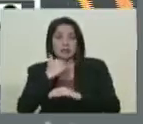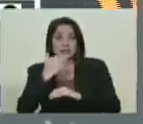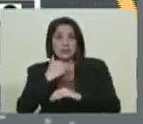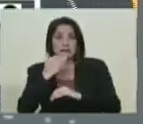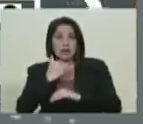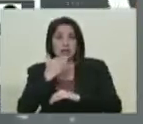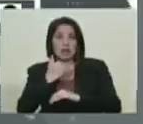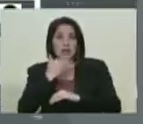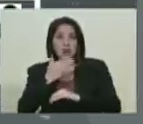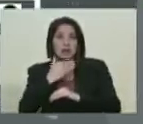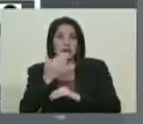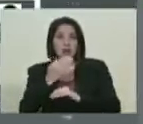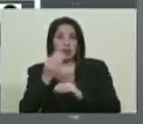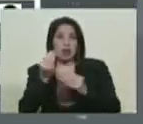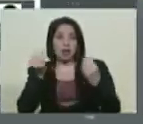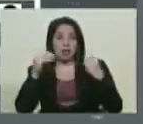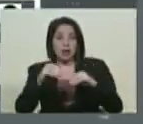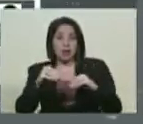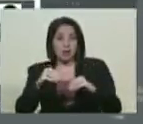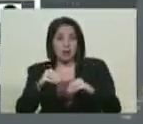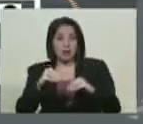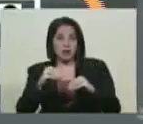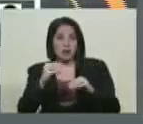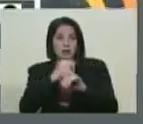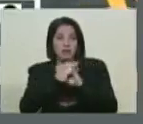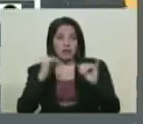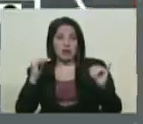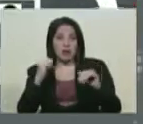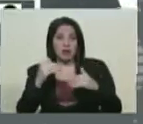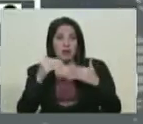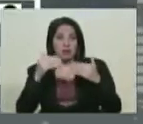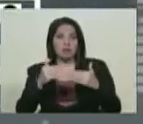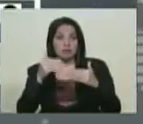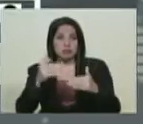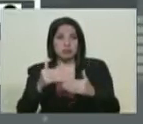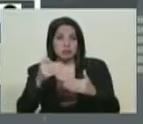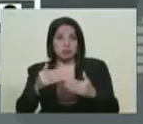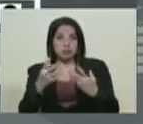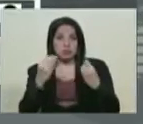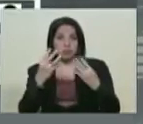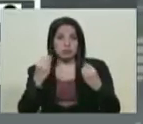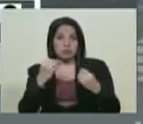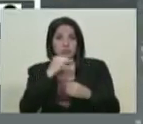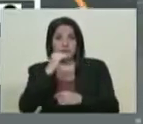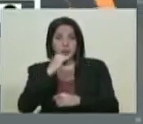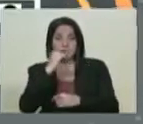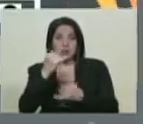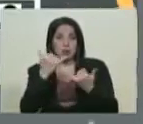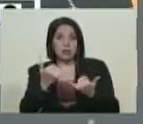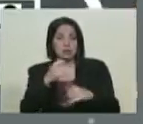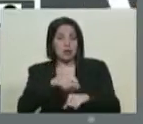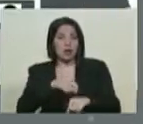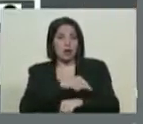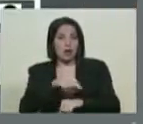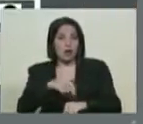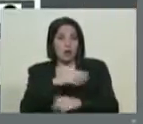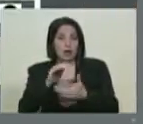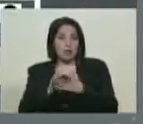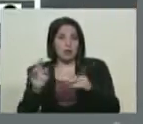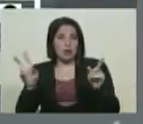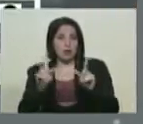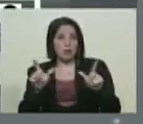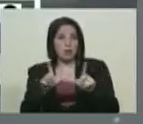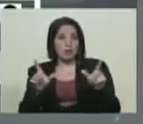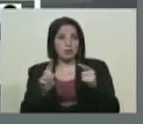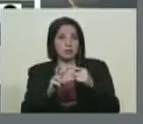está cerca de un acuerdo definitivo y se ha avanzado mucho. Es la información que podemos aportar a esta hora, amigos de Venezolana de